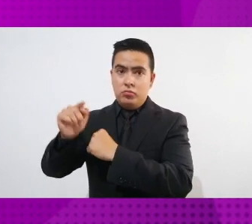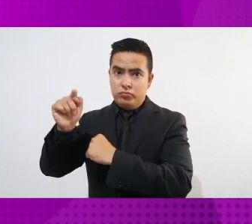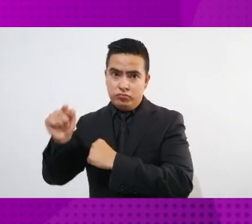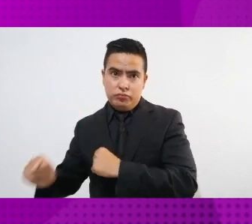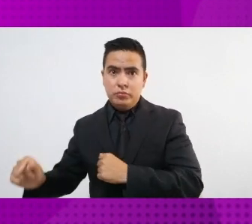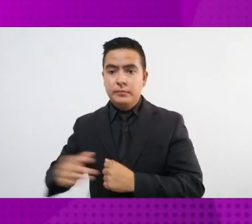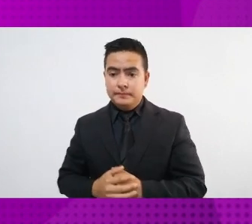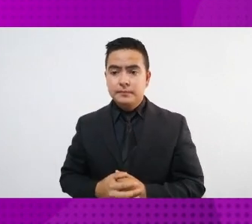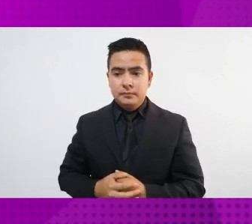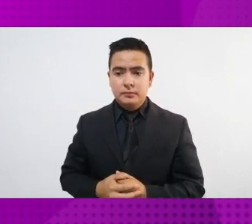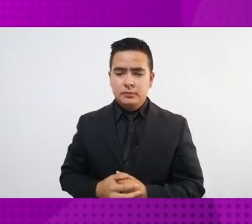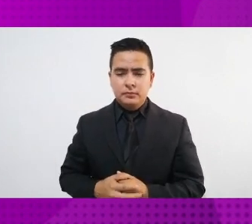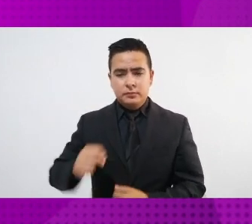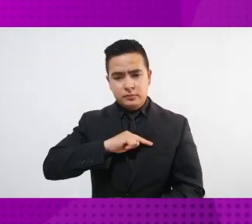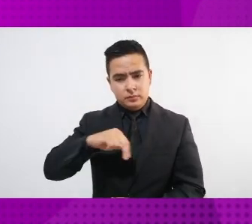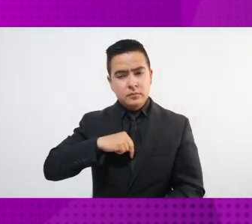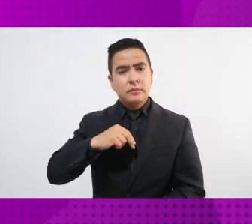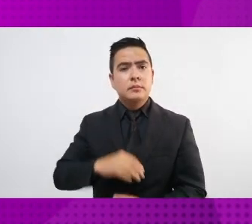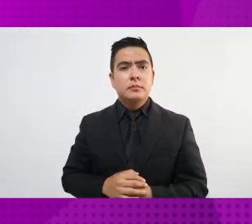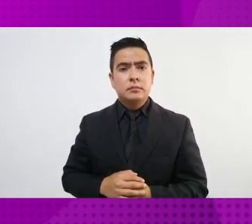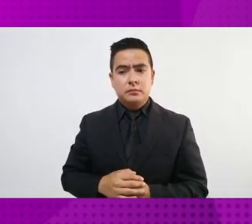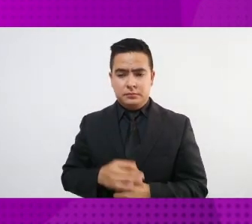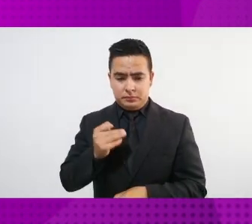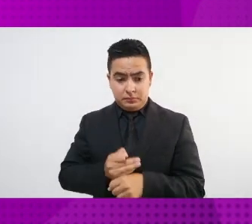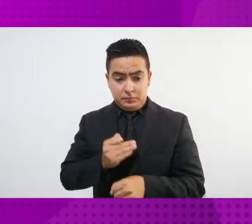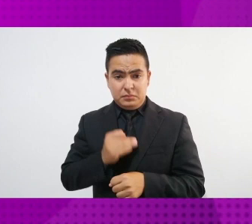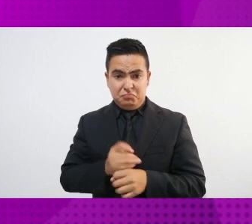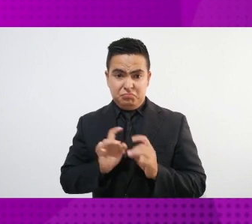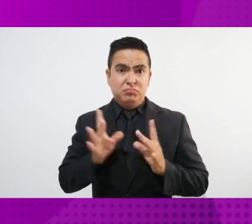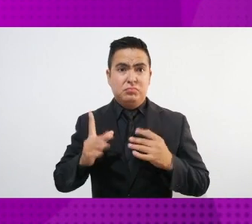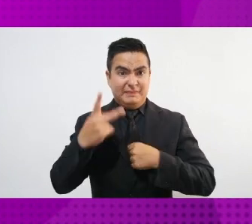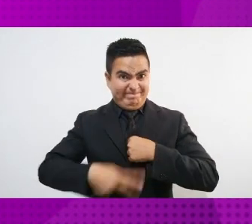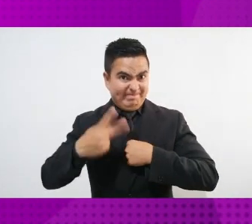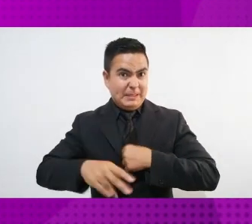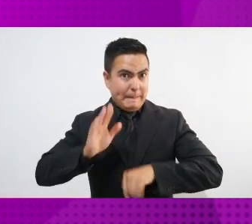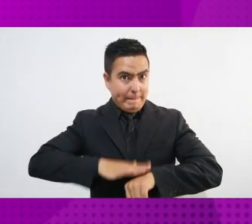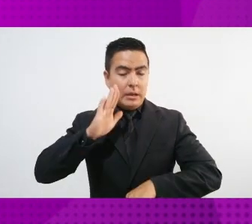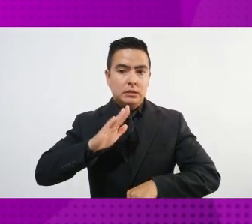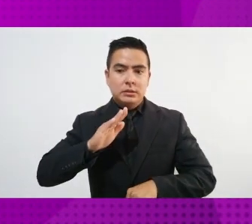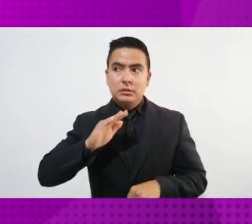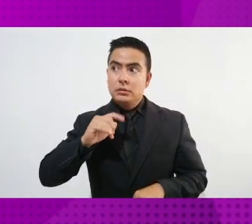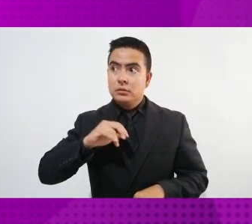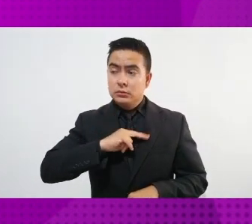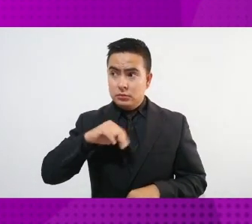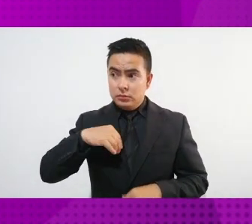¿no?, difícilmente vamos a poder encontrarnos en las condiciones en las que en este momento nos encontramos de